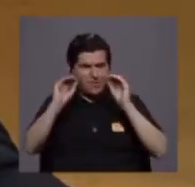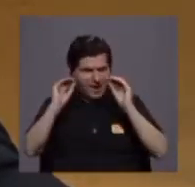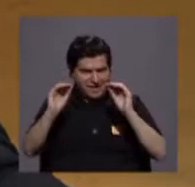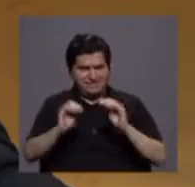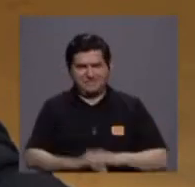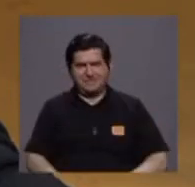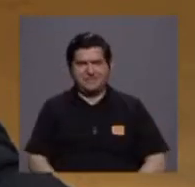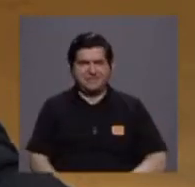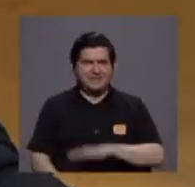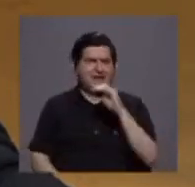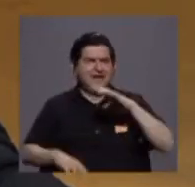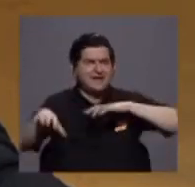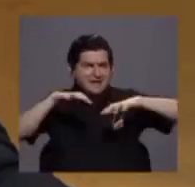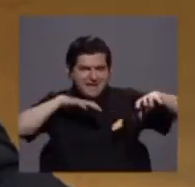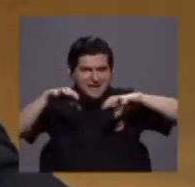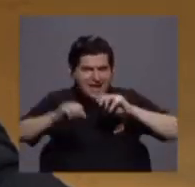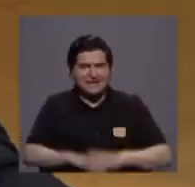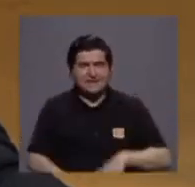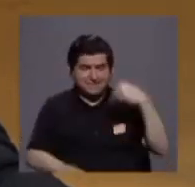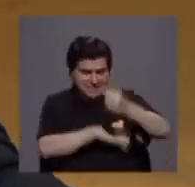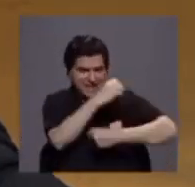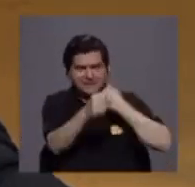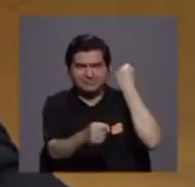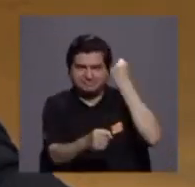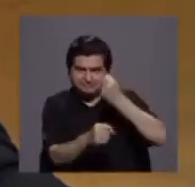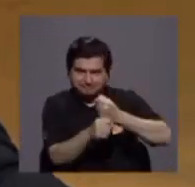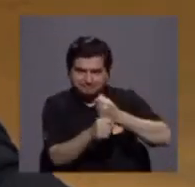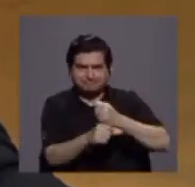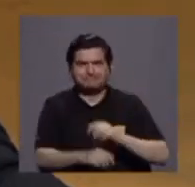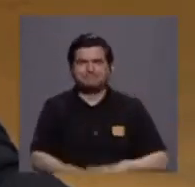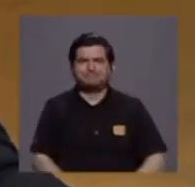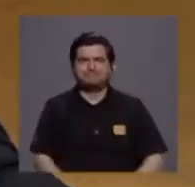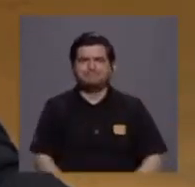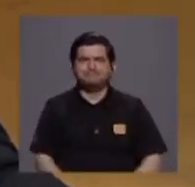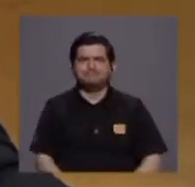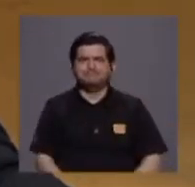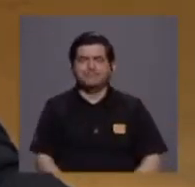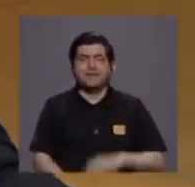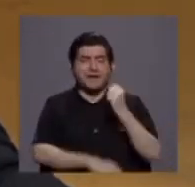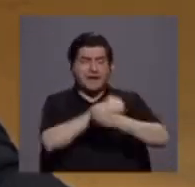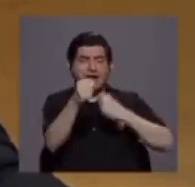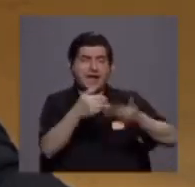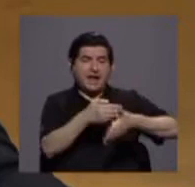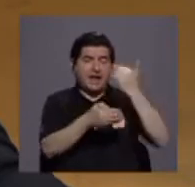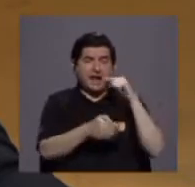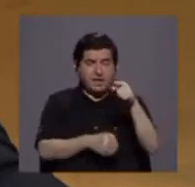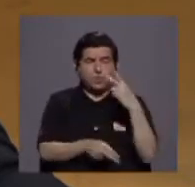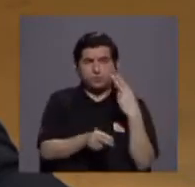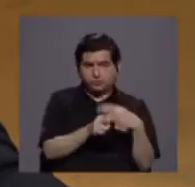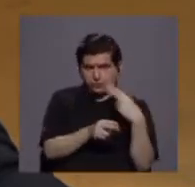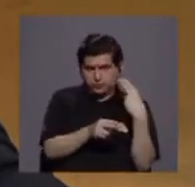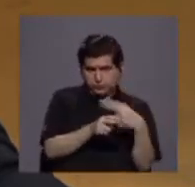las actividades que en este año, que cuando el año pasado usted fue